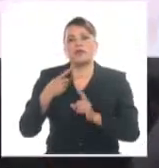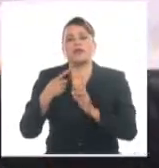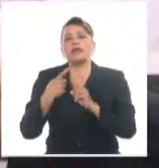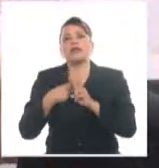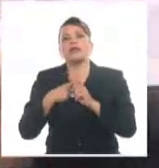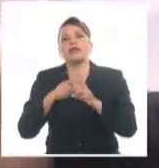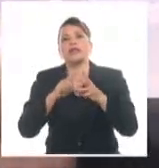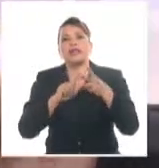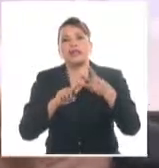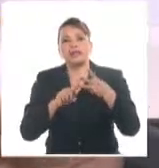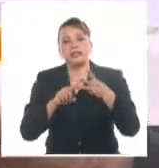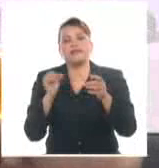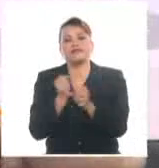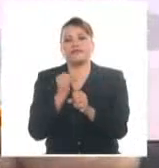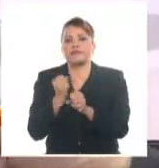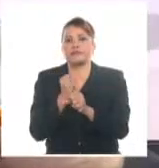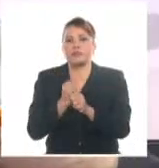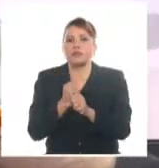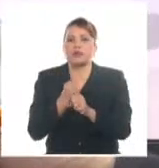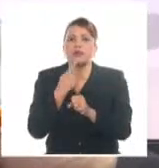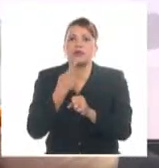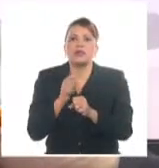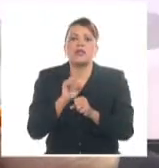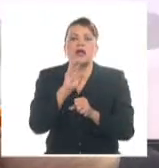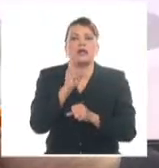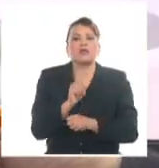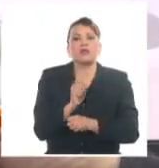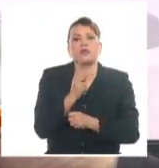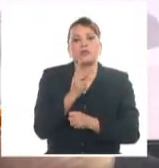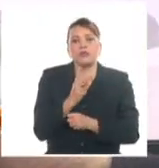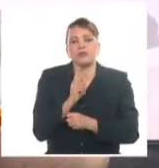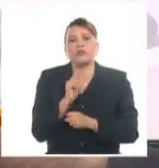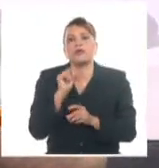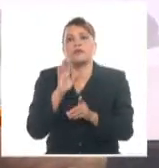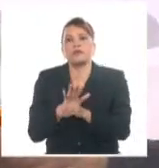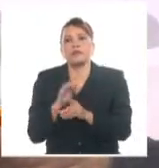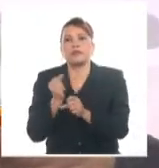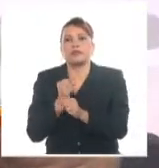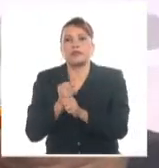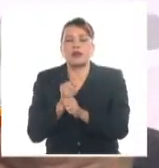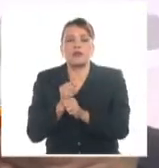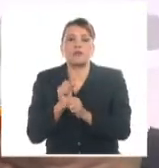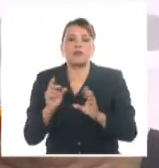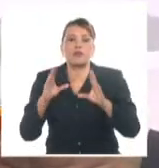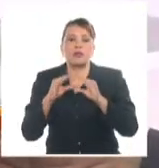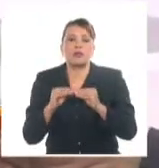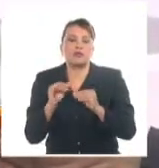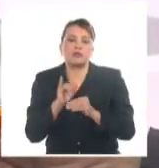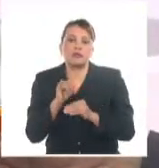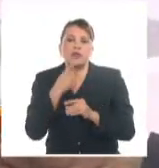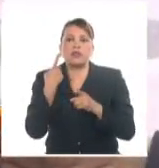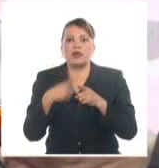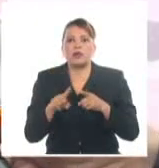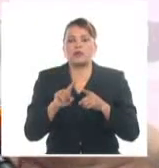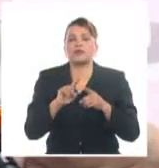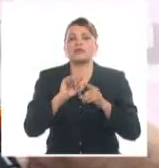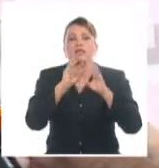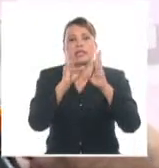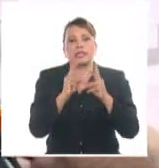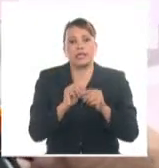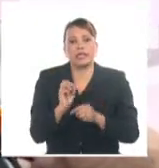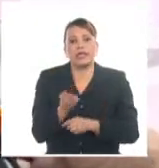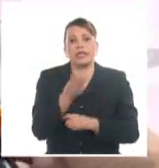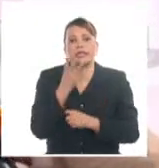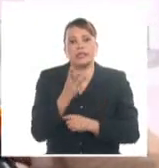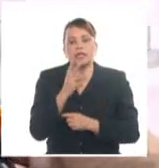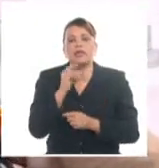en esas unidades. La unidad número 2 debe estar incorporada en el sistema al horario pico de hoy y además de eso la 3 se está trabajando para incorporarla en el día de